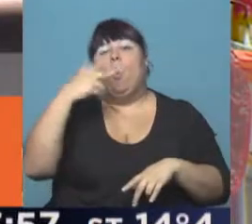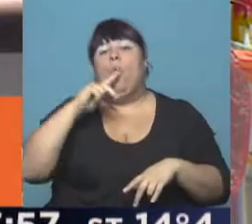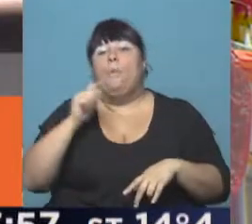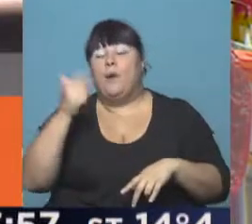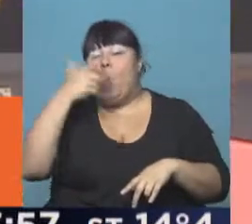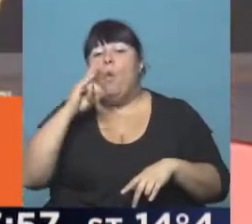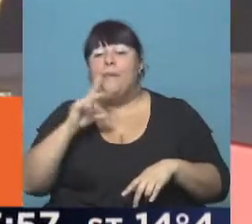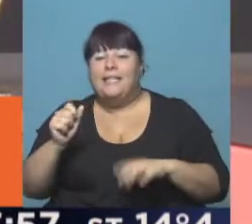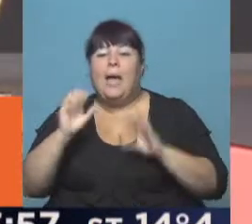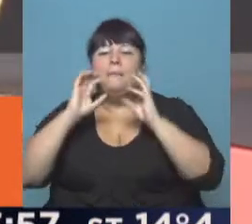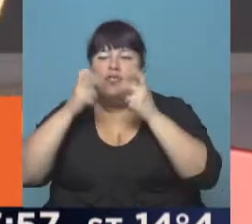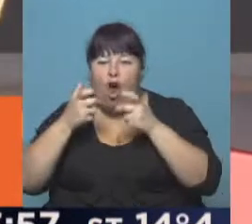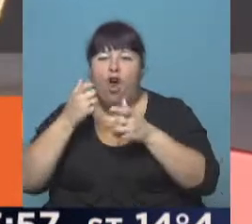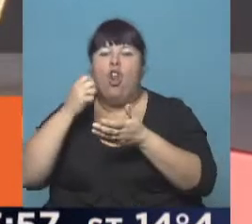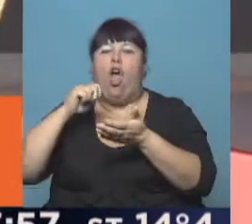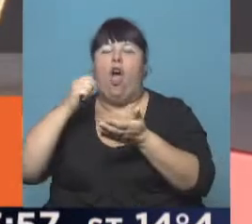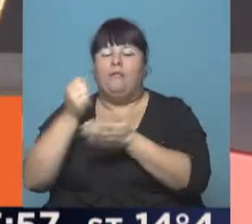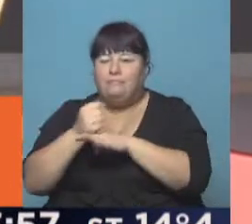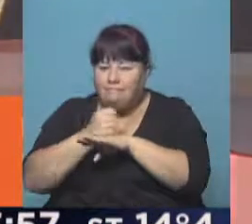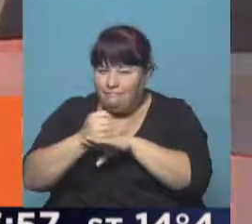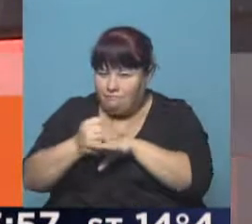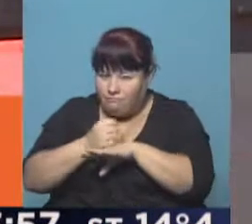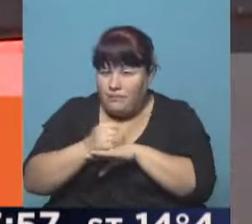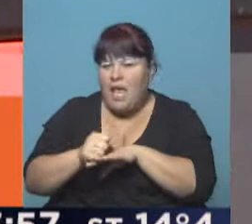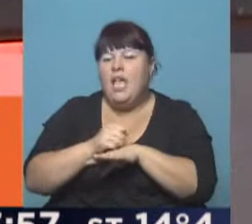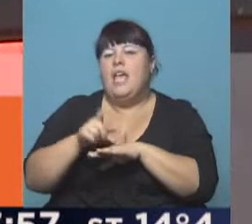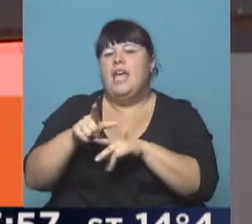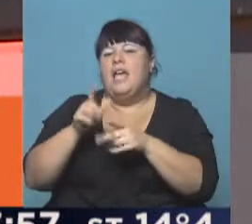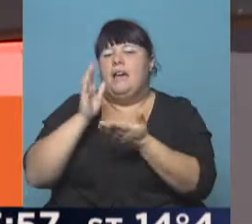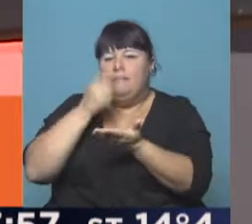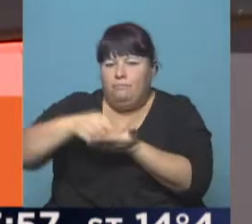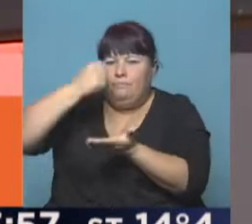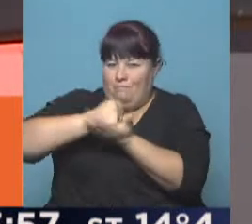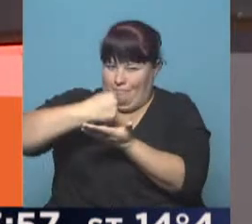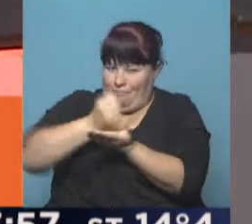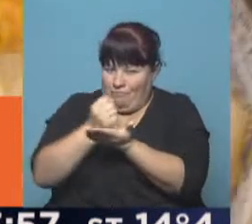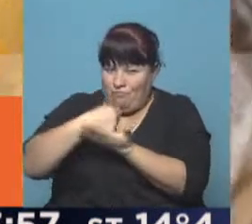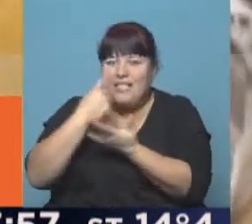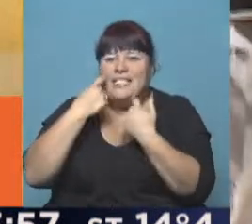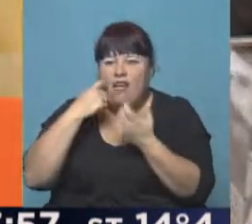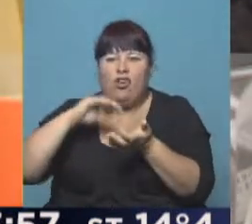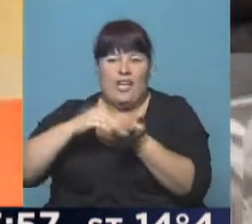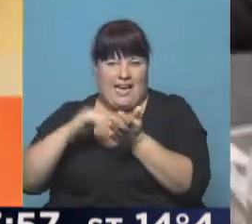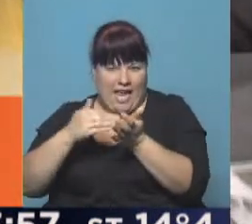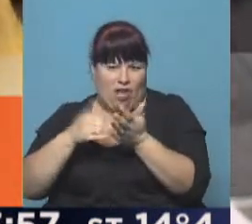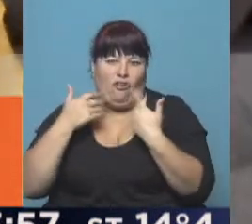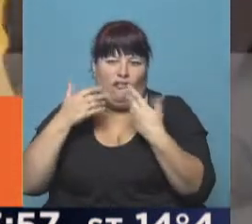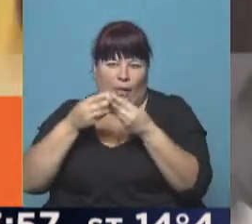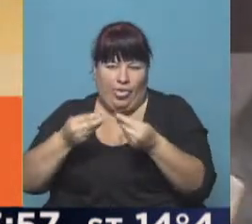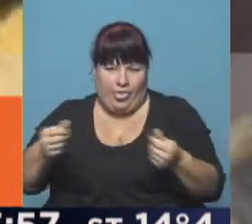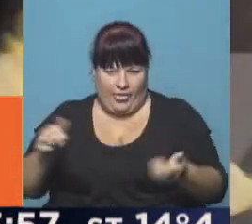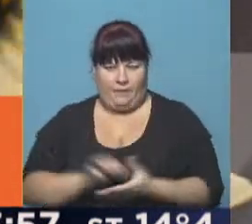es maíz o choclo rallado, pisado en un mortero con cebolla y queso fresco, queso